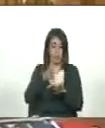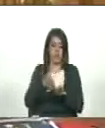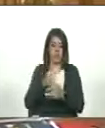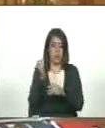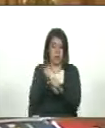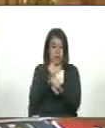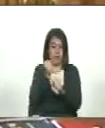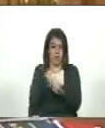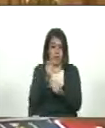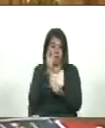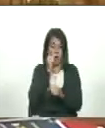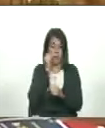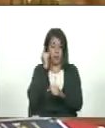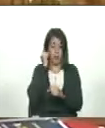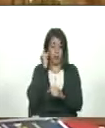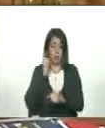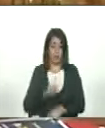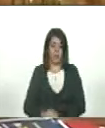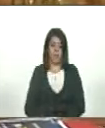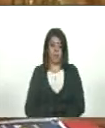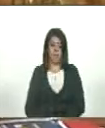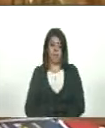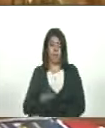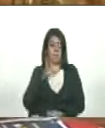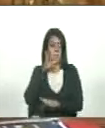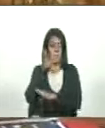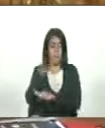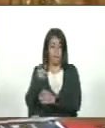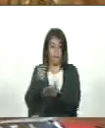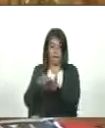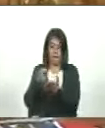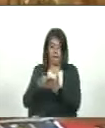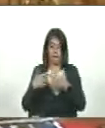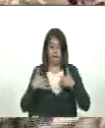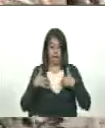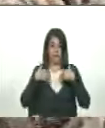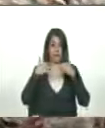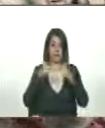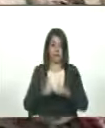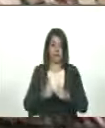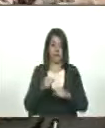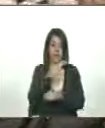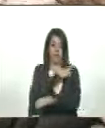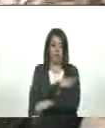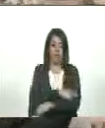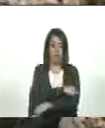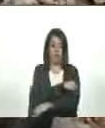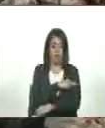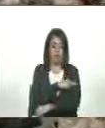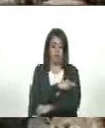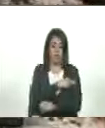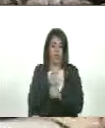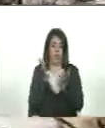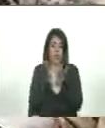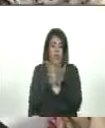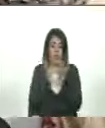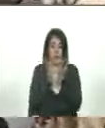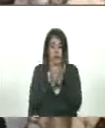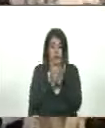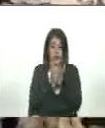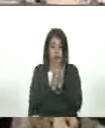los trabajadores, a las trabajadoras, que vaya directamente a la salud, a los hospitales, a las